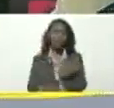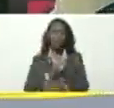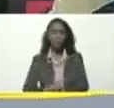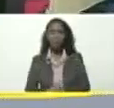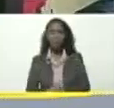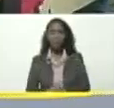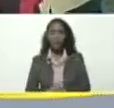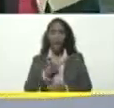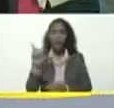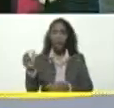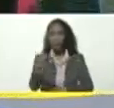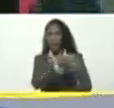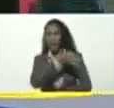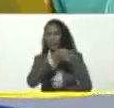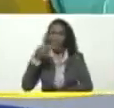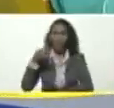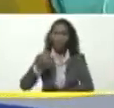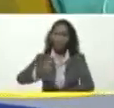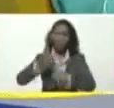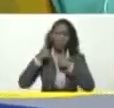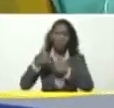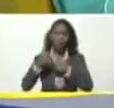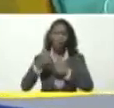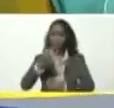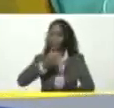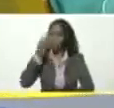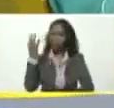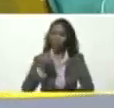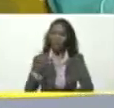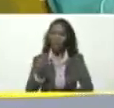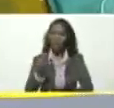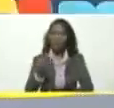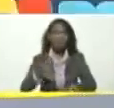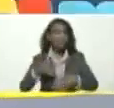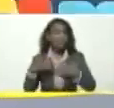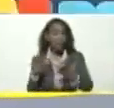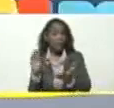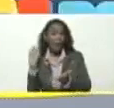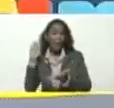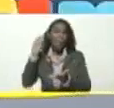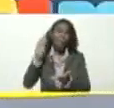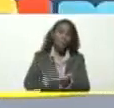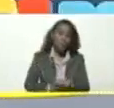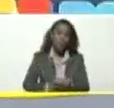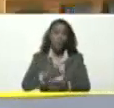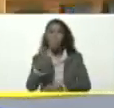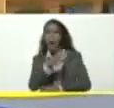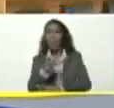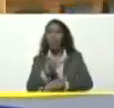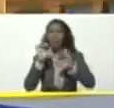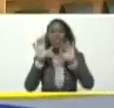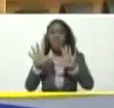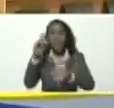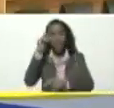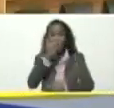sido extraordinaria, de verdad. Desde que la instalamos hace casi 10 días